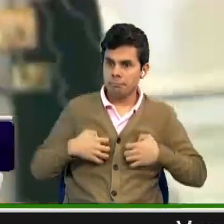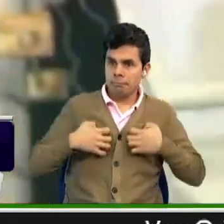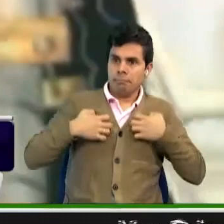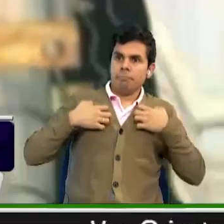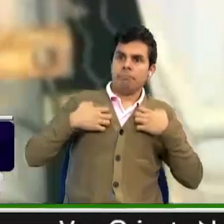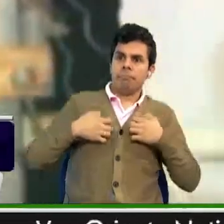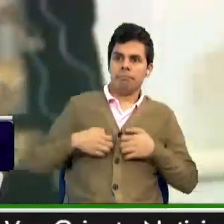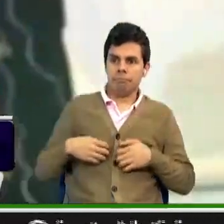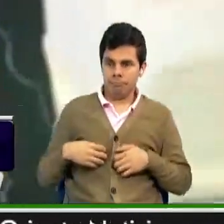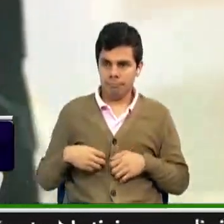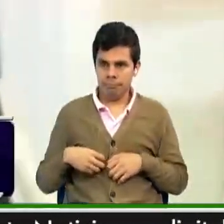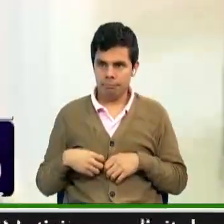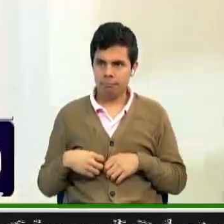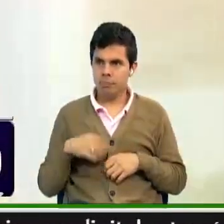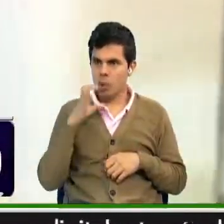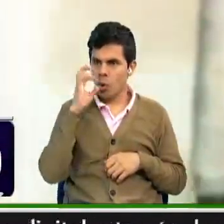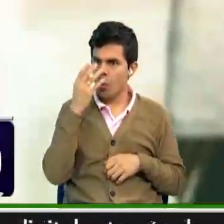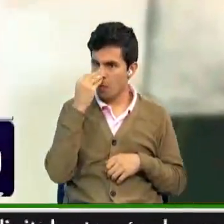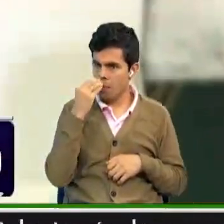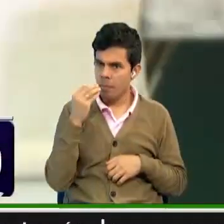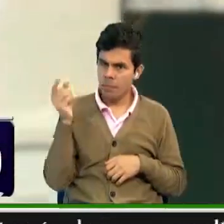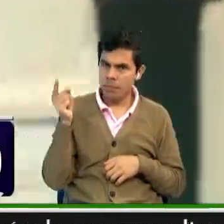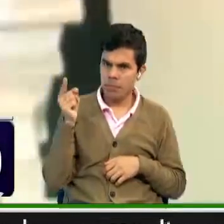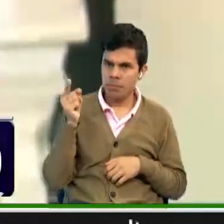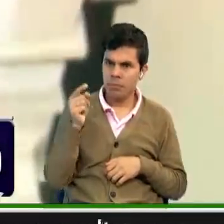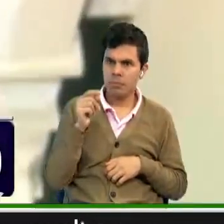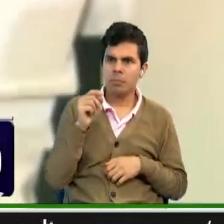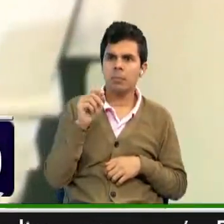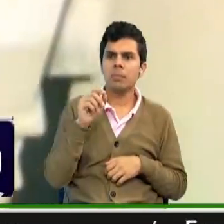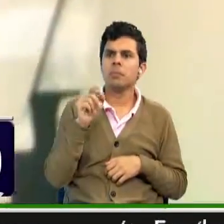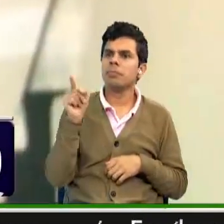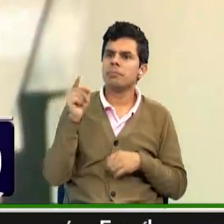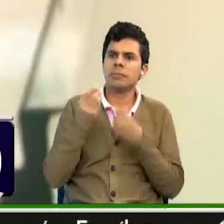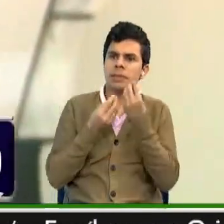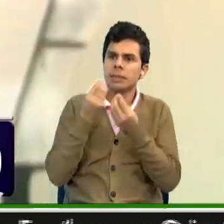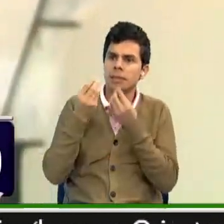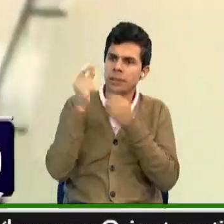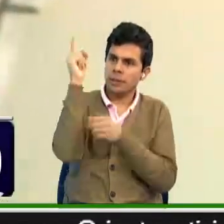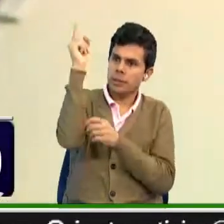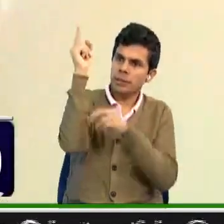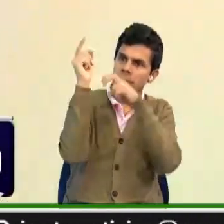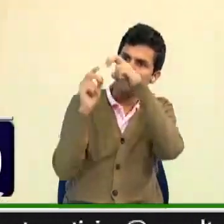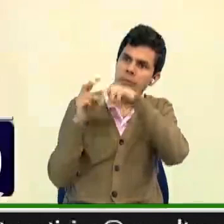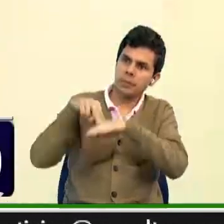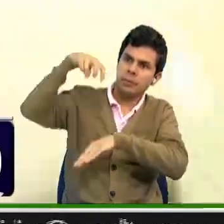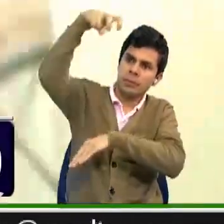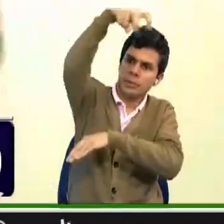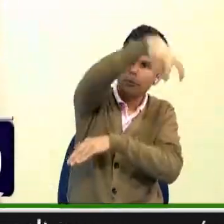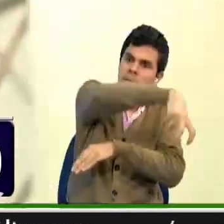demasiado. Sin embargo, el delincuente conocido como Biwis prefirió probar su fuerza y saltó hacia un tejado.